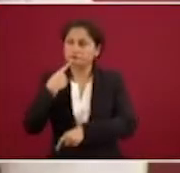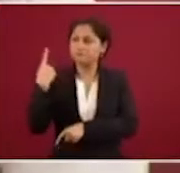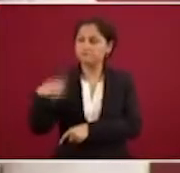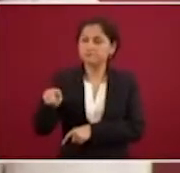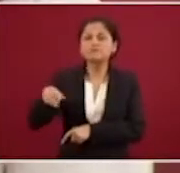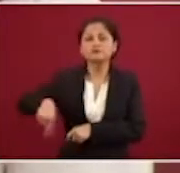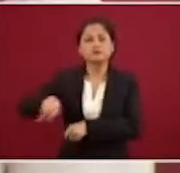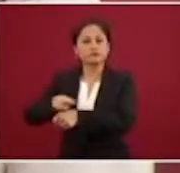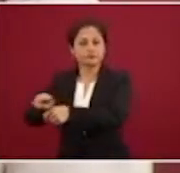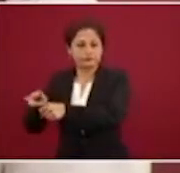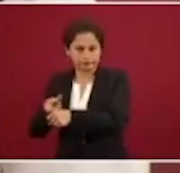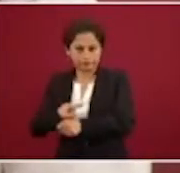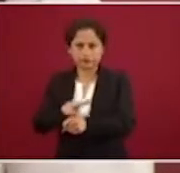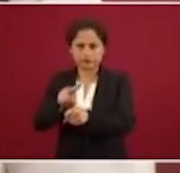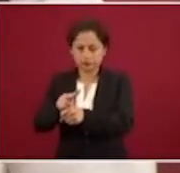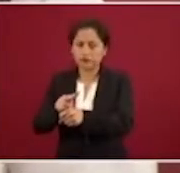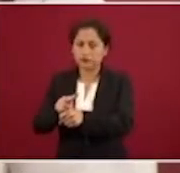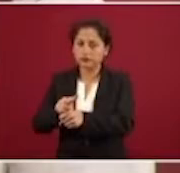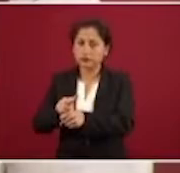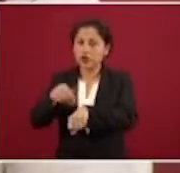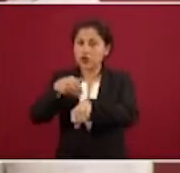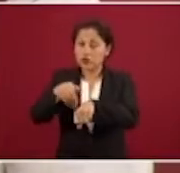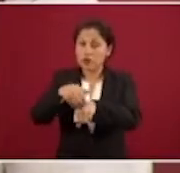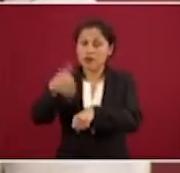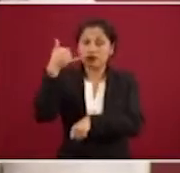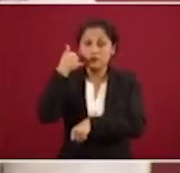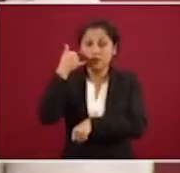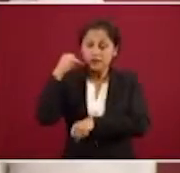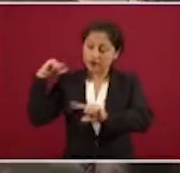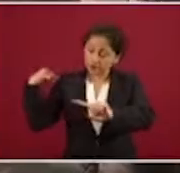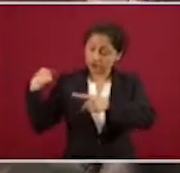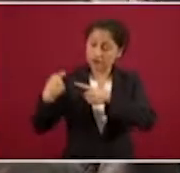telefónicos. Ya llevamos en estos días más de 10,000